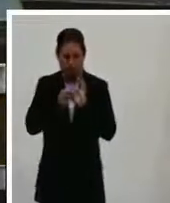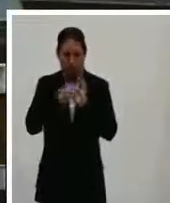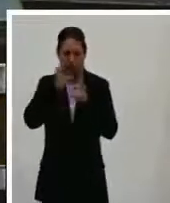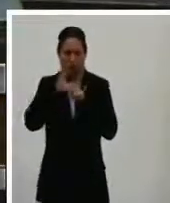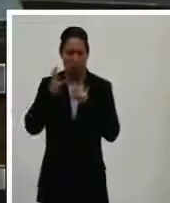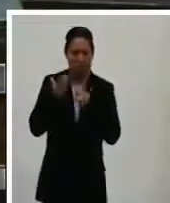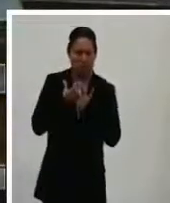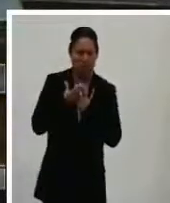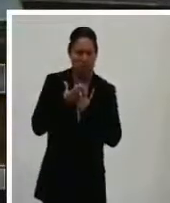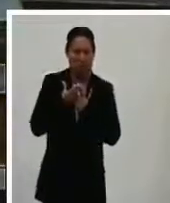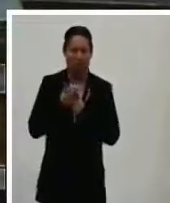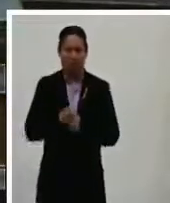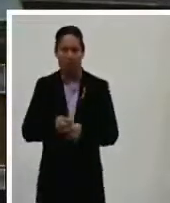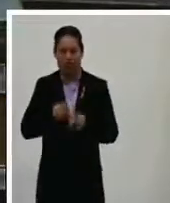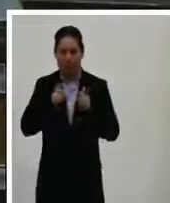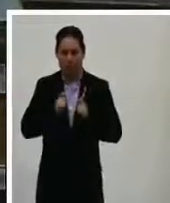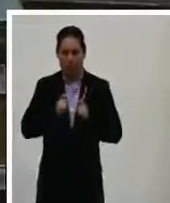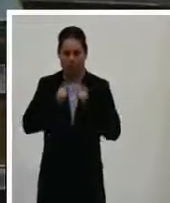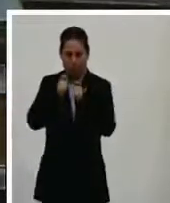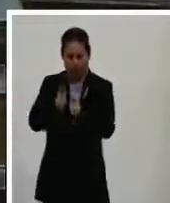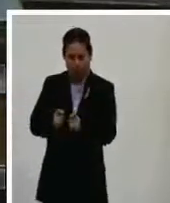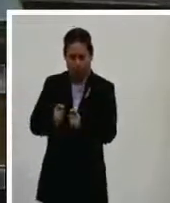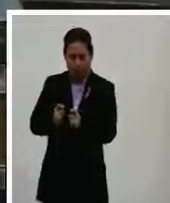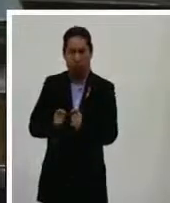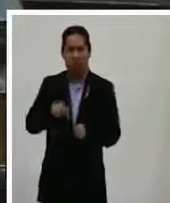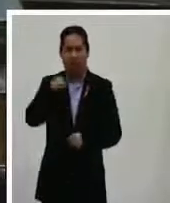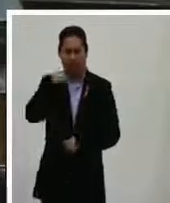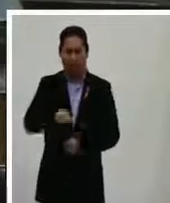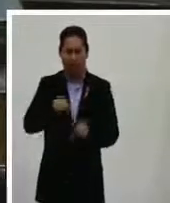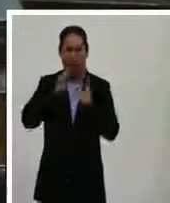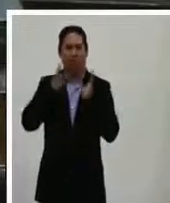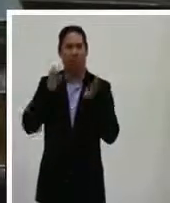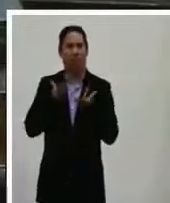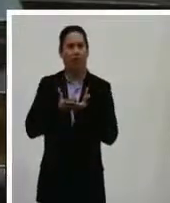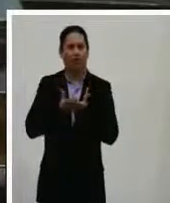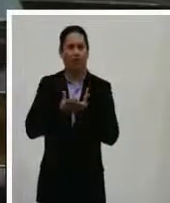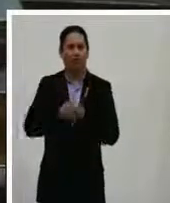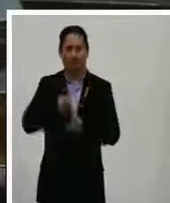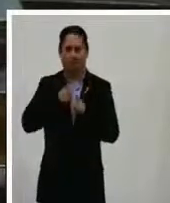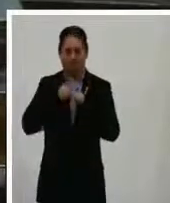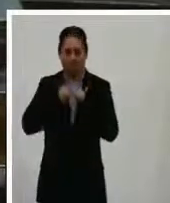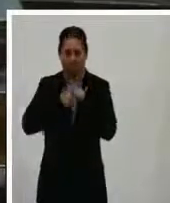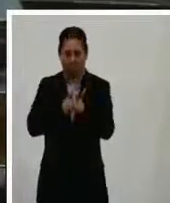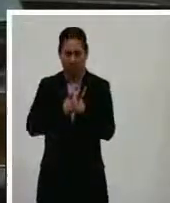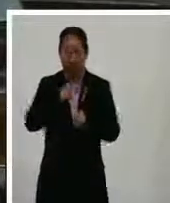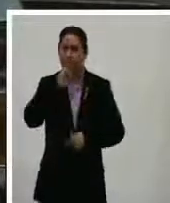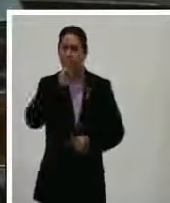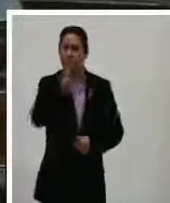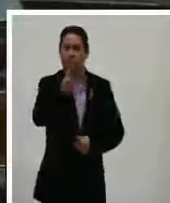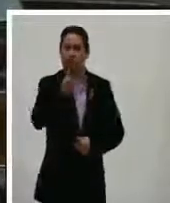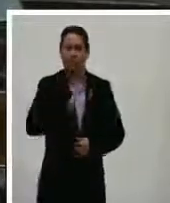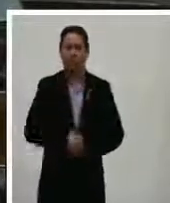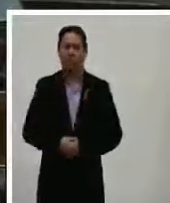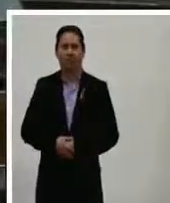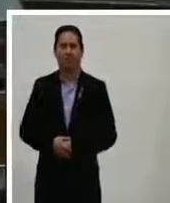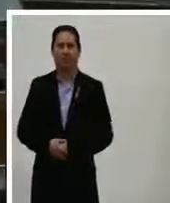sometemos a consideración del pleno de esta honorable asamblea el siguiente dictamen